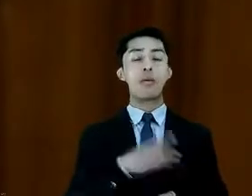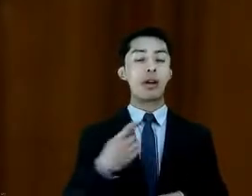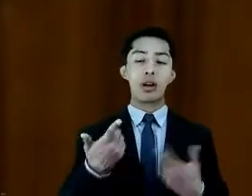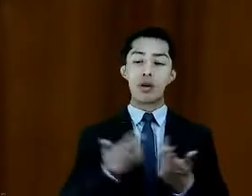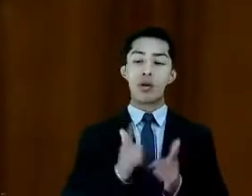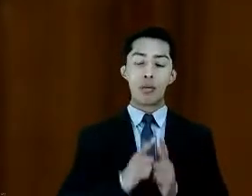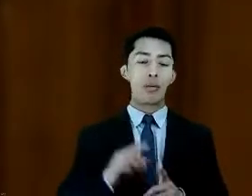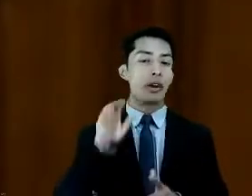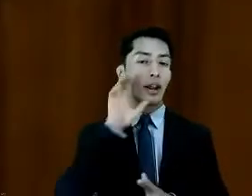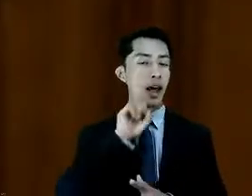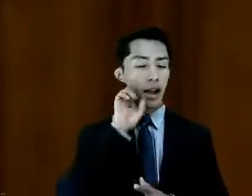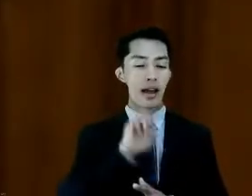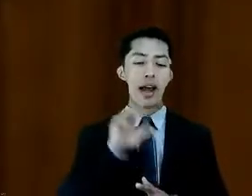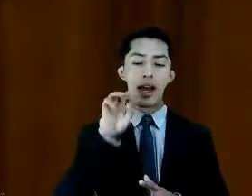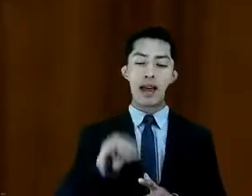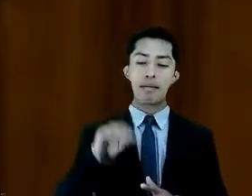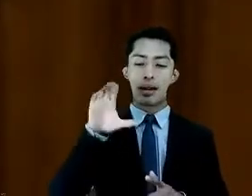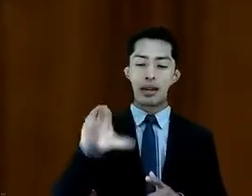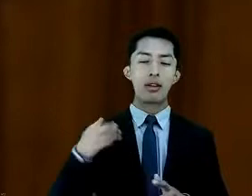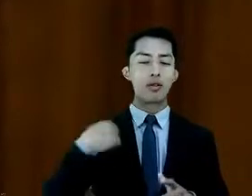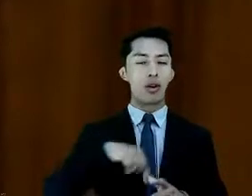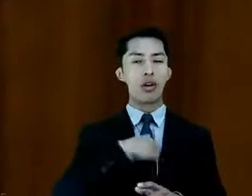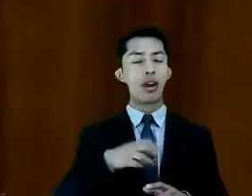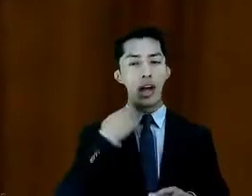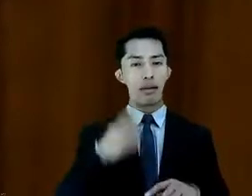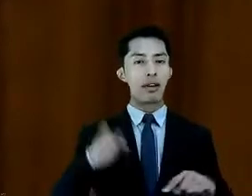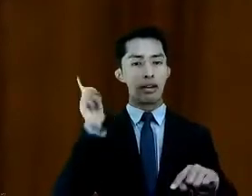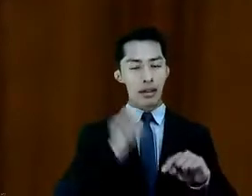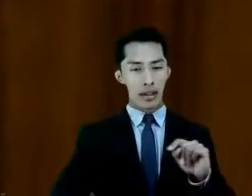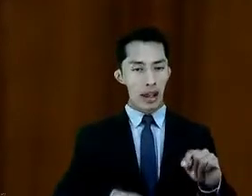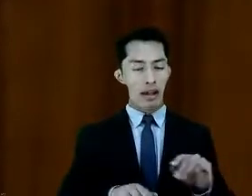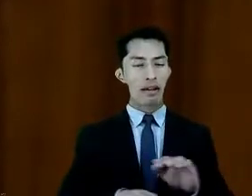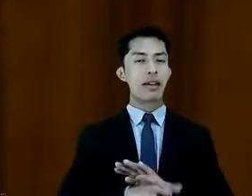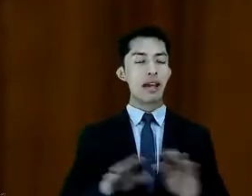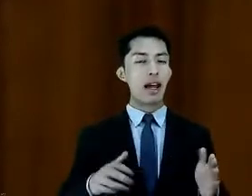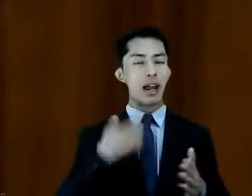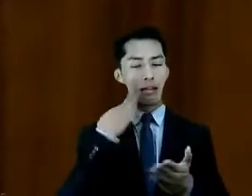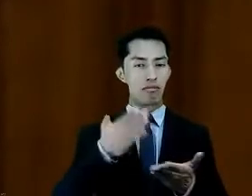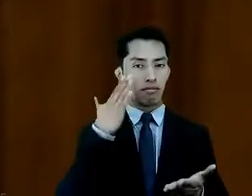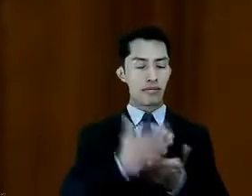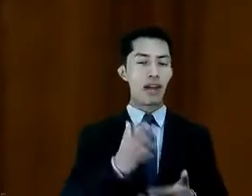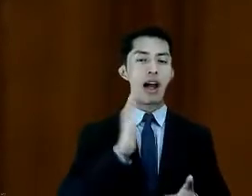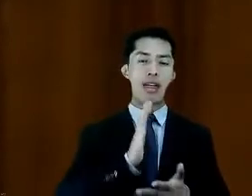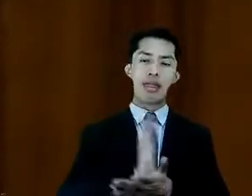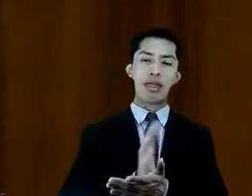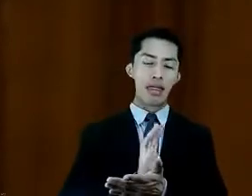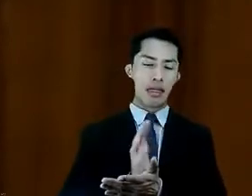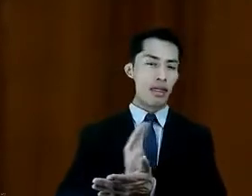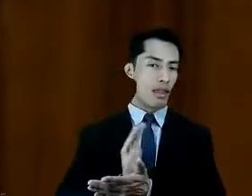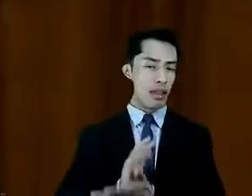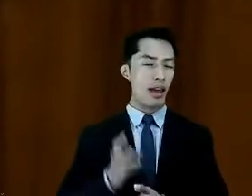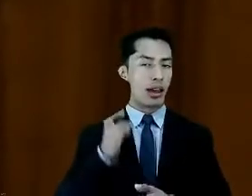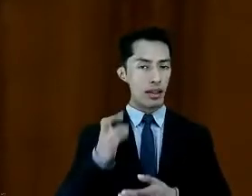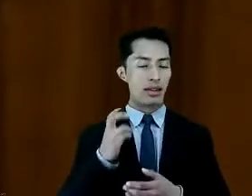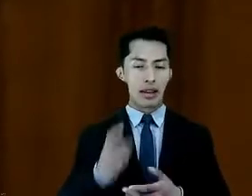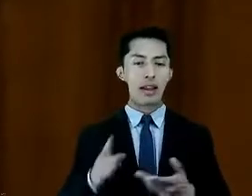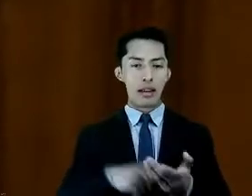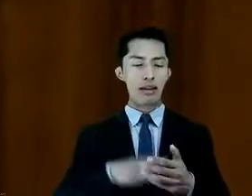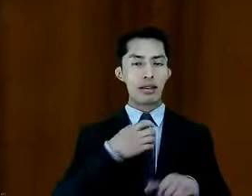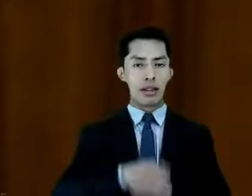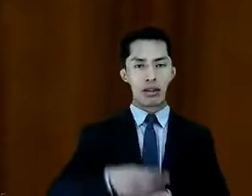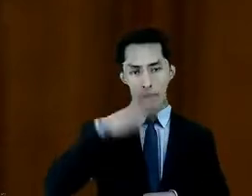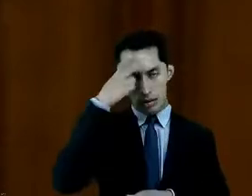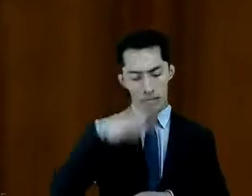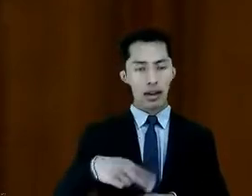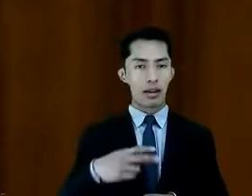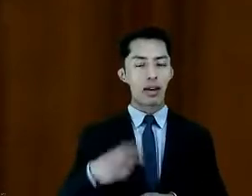bancada naranja queremos combatir, queremos erradicar la discriminación en el Estado de